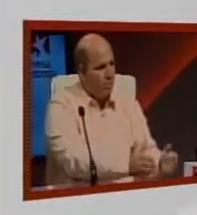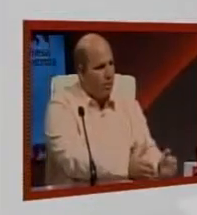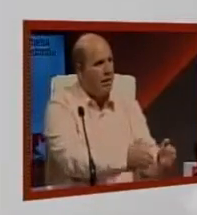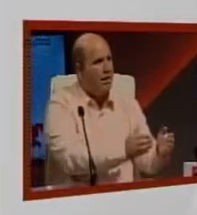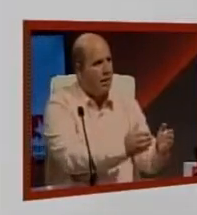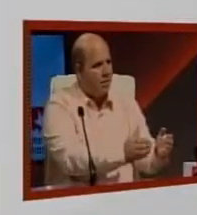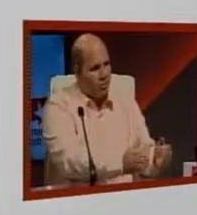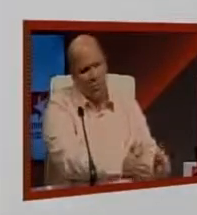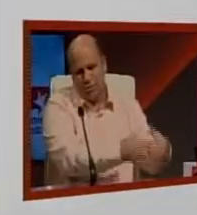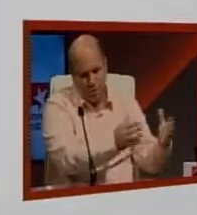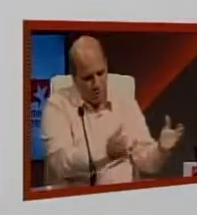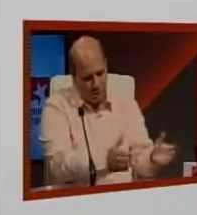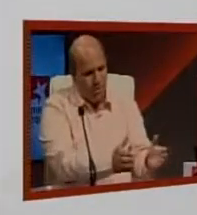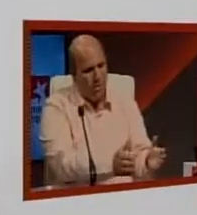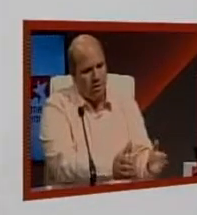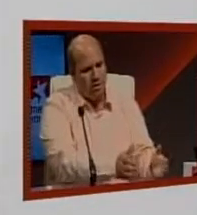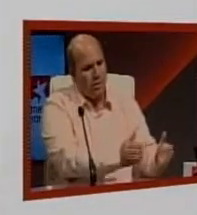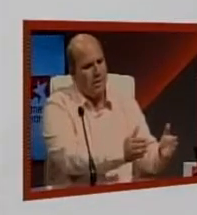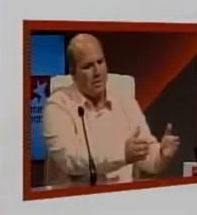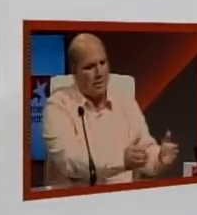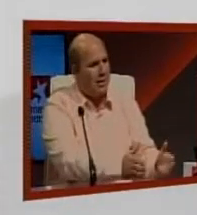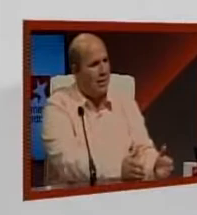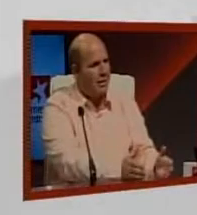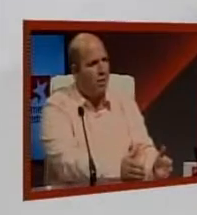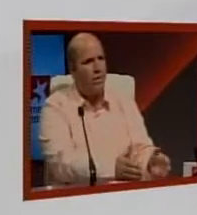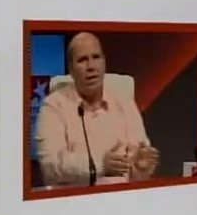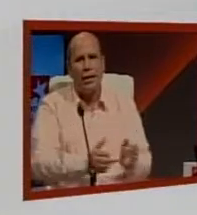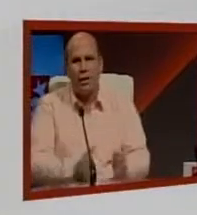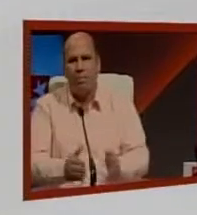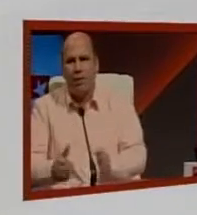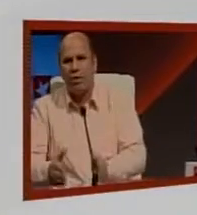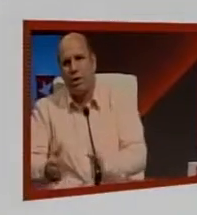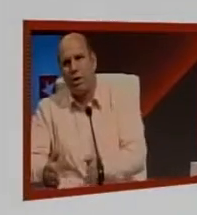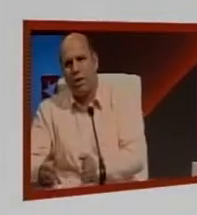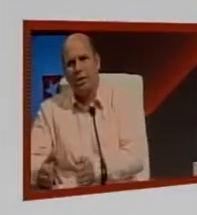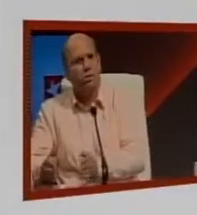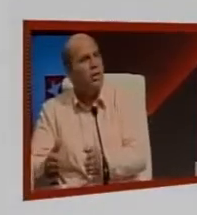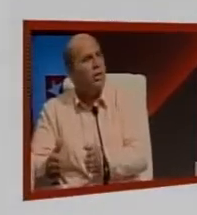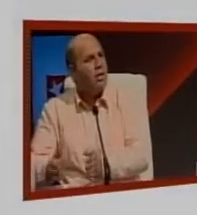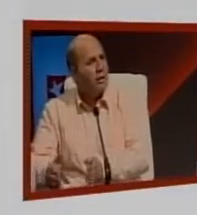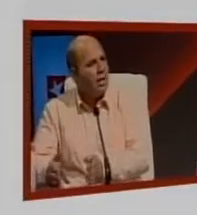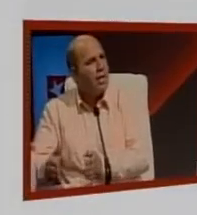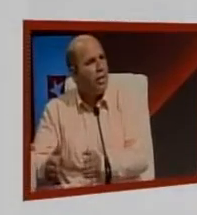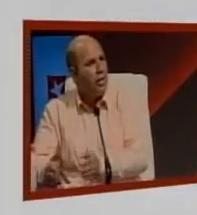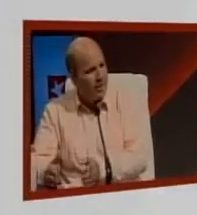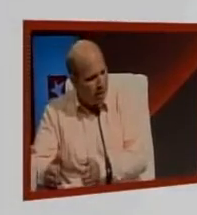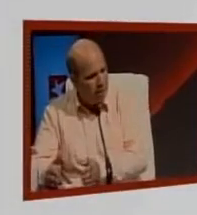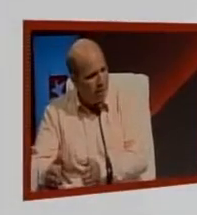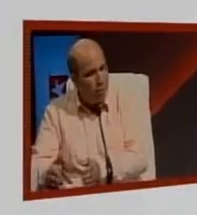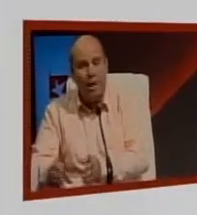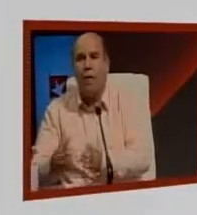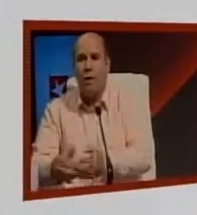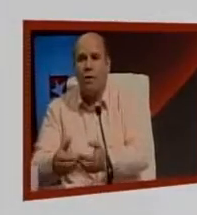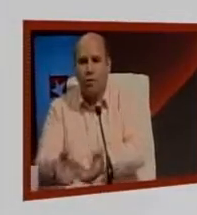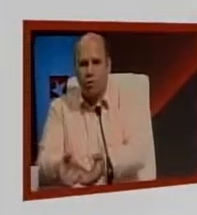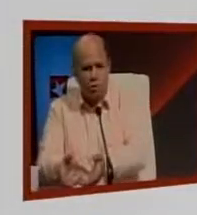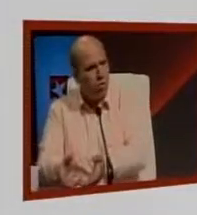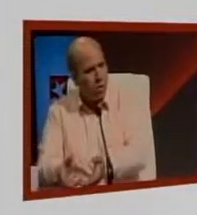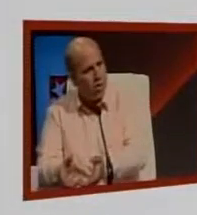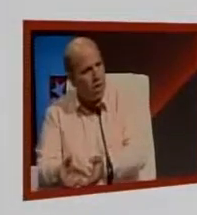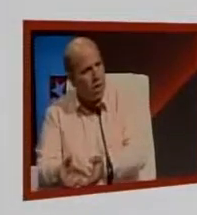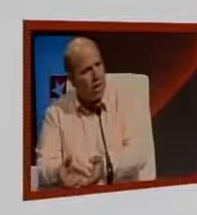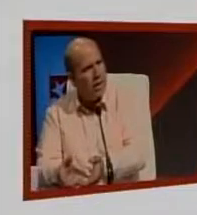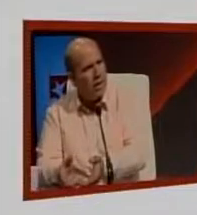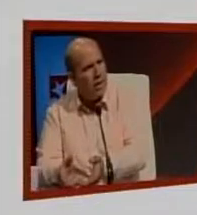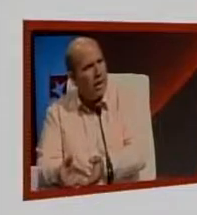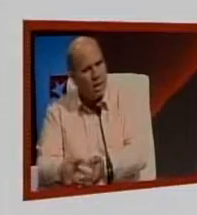la competencia, la jurisdicción en términos estadounidenses del Estado federal respecto a los derechos de los estados individuales o incluso de los